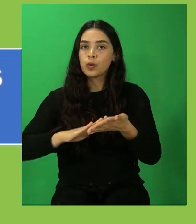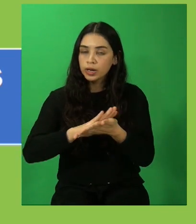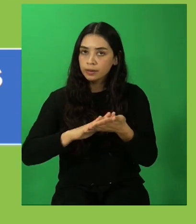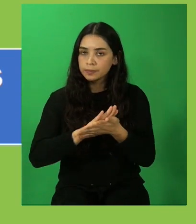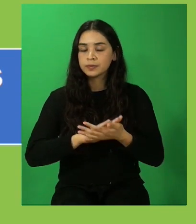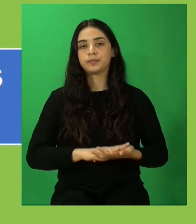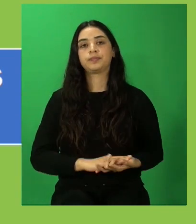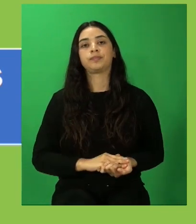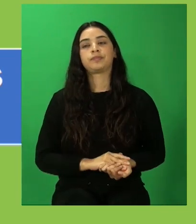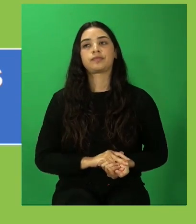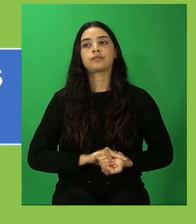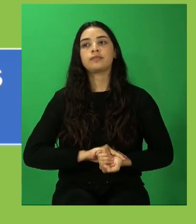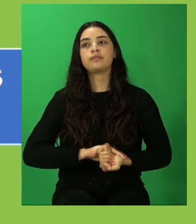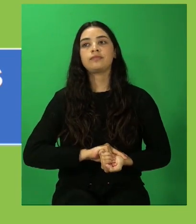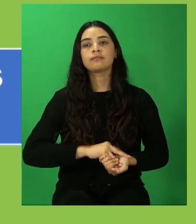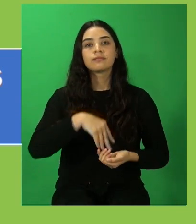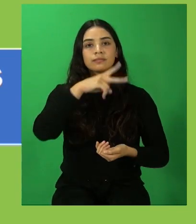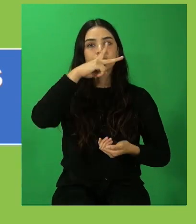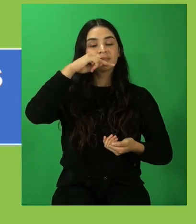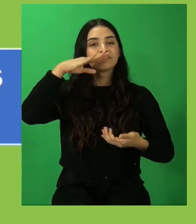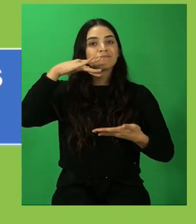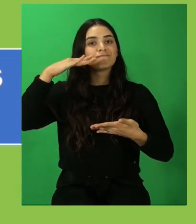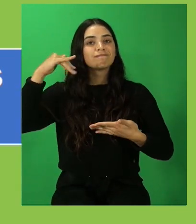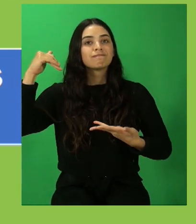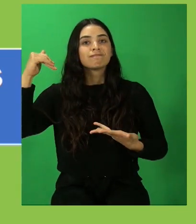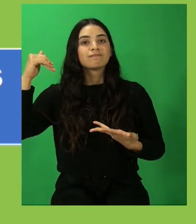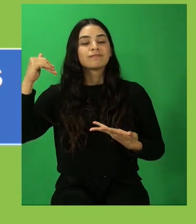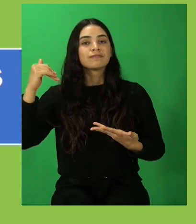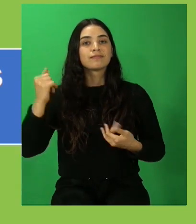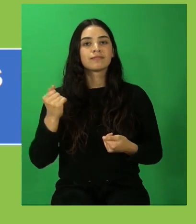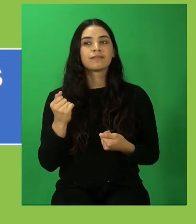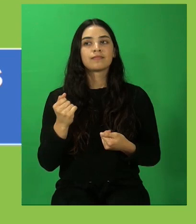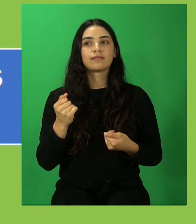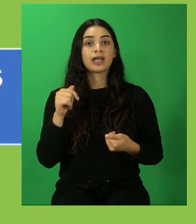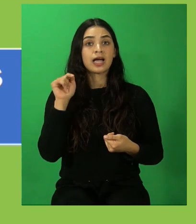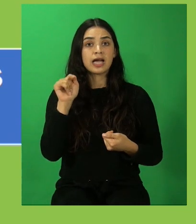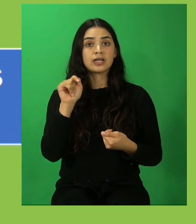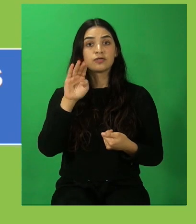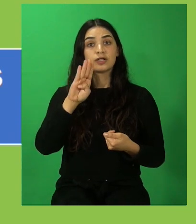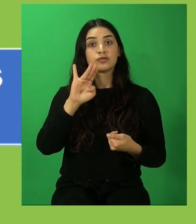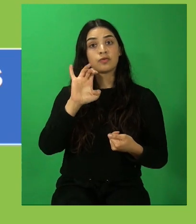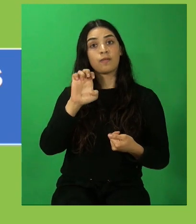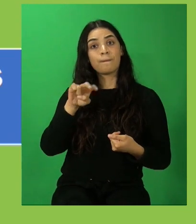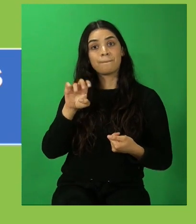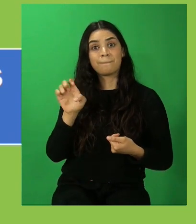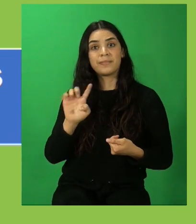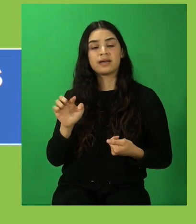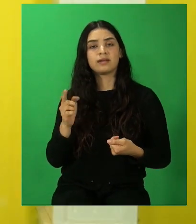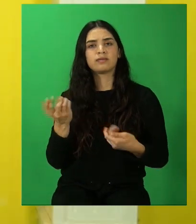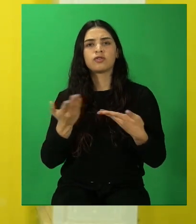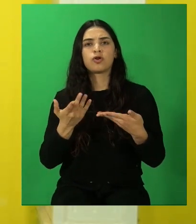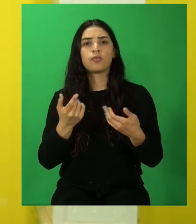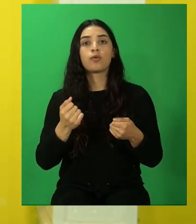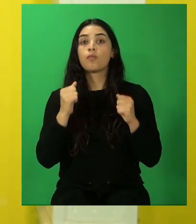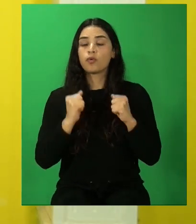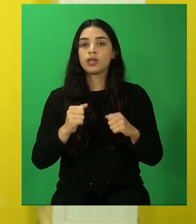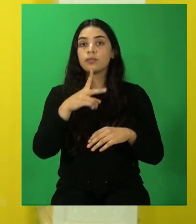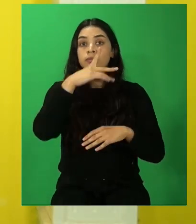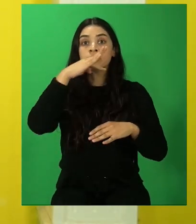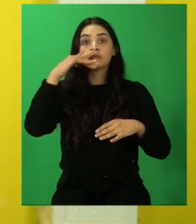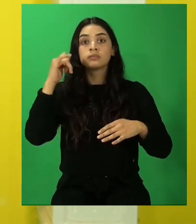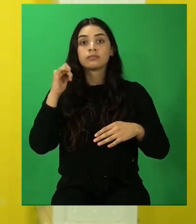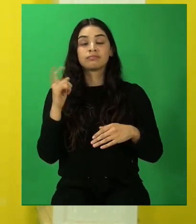ejemplos. El aire, que es un bien libre que nos sirve para respirar y no pagamos por